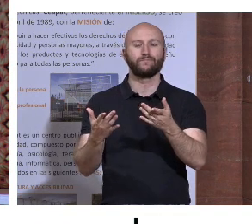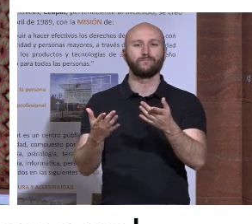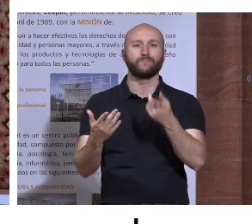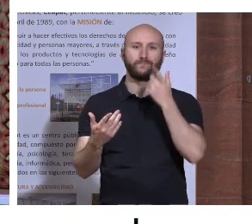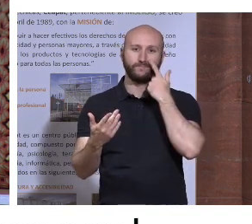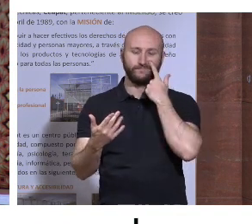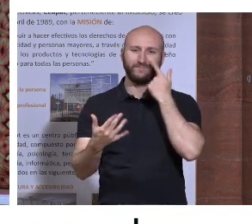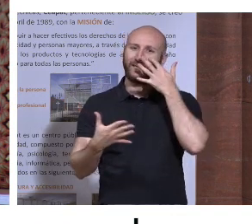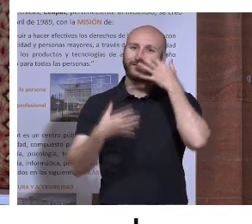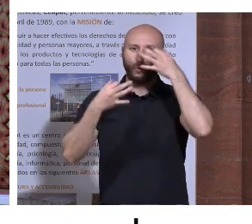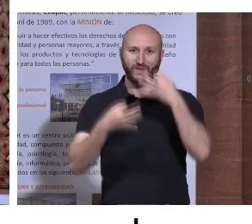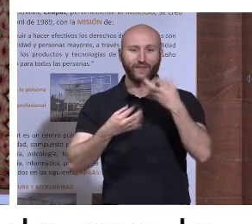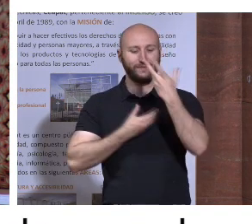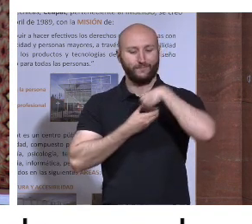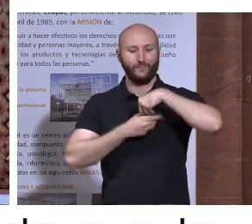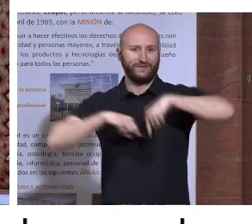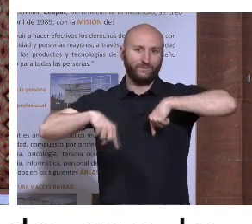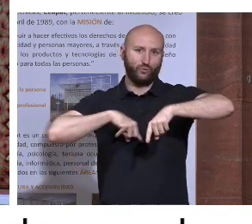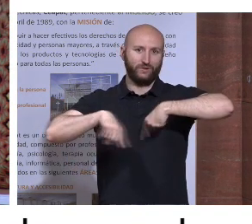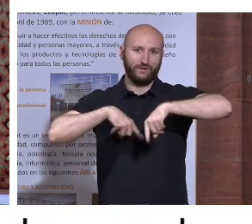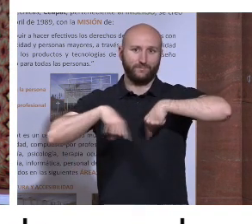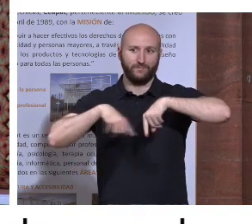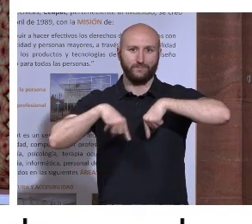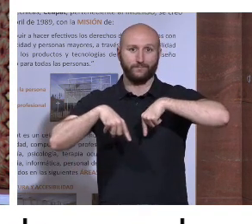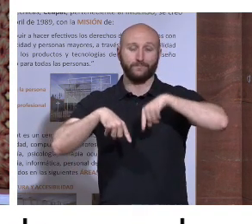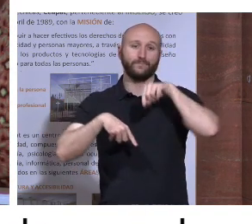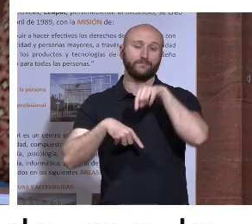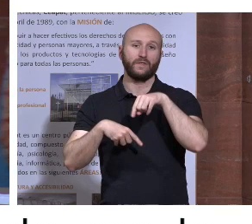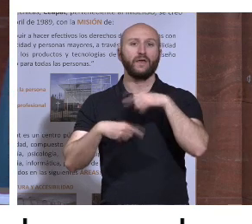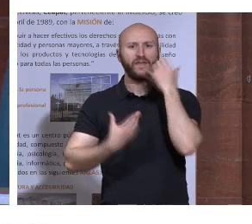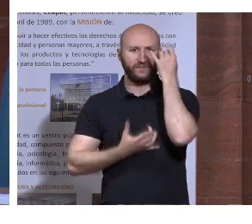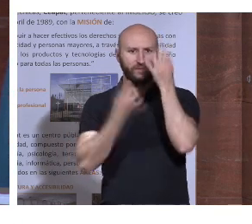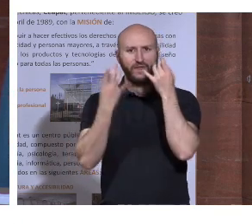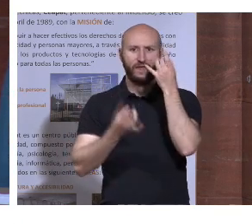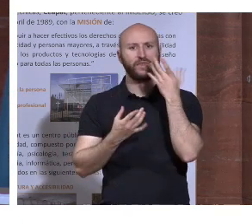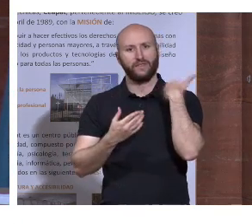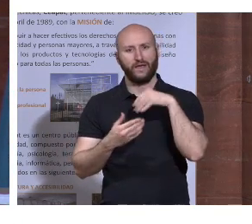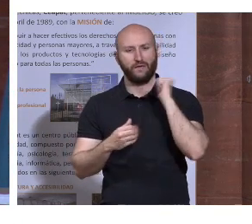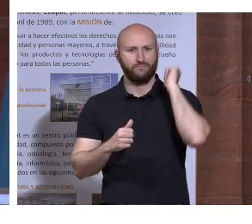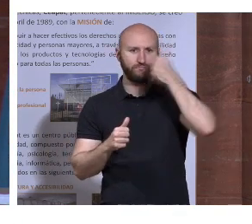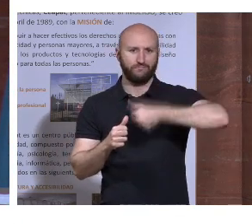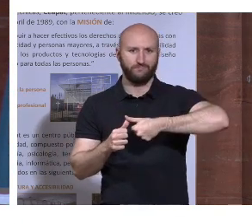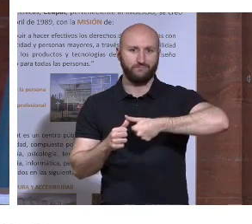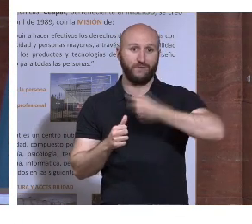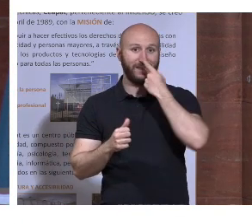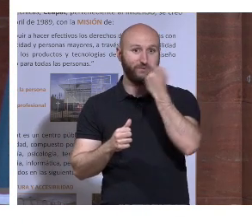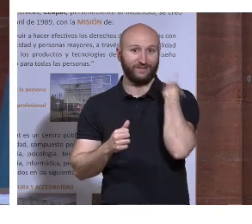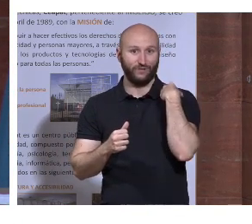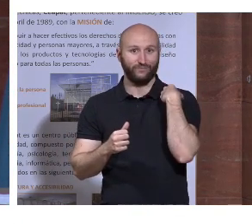con la seguridad en el transporte. Es una actividad que llevamos desarrollando el año